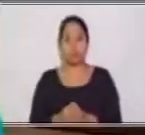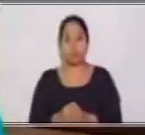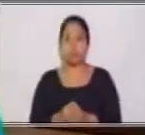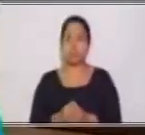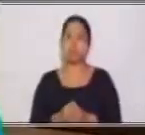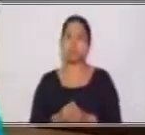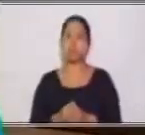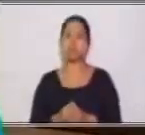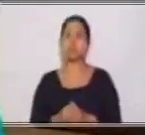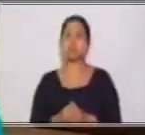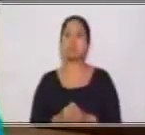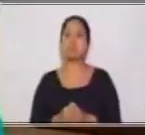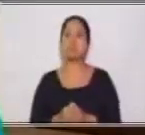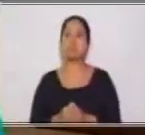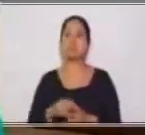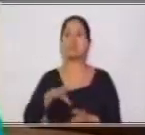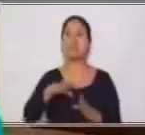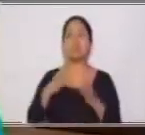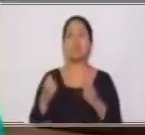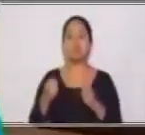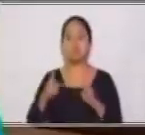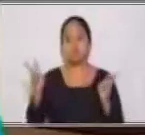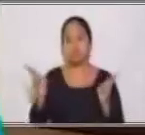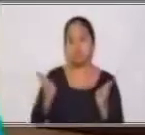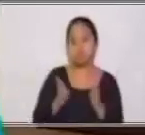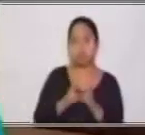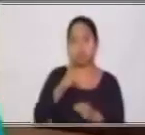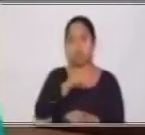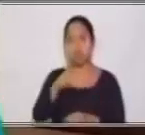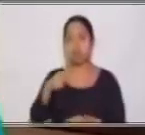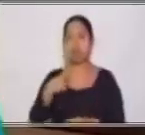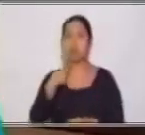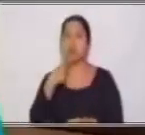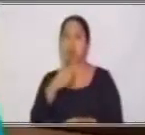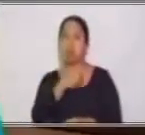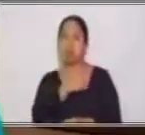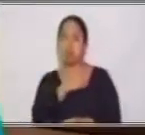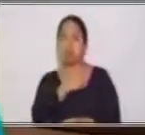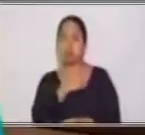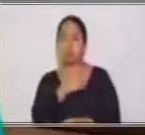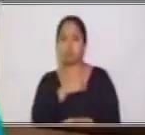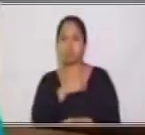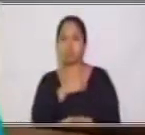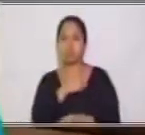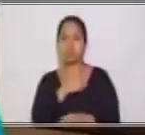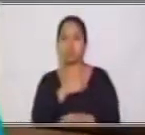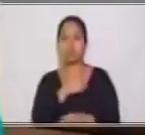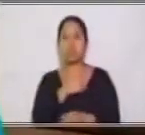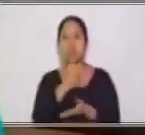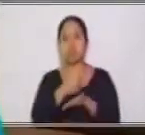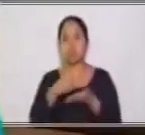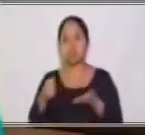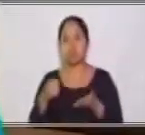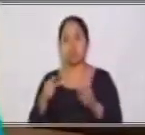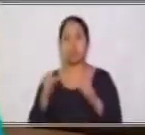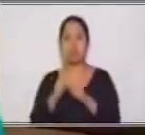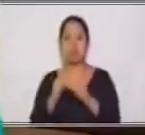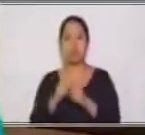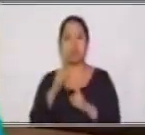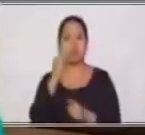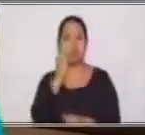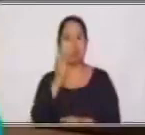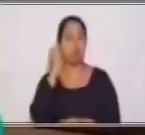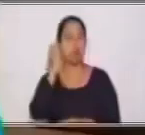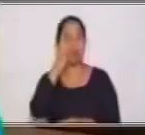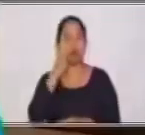el nombre que yo deseo escribir. Pero aquí, en este caso, la palabra X es una sigla y es